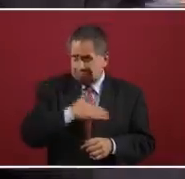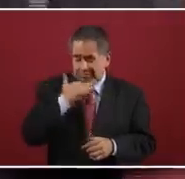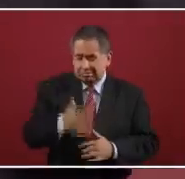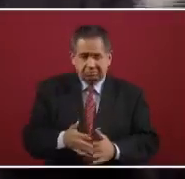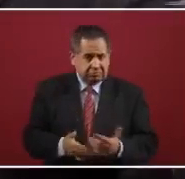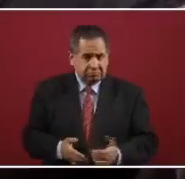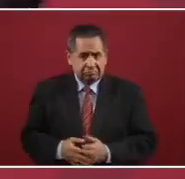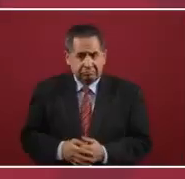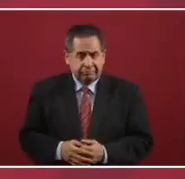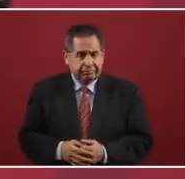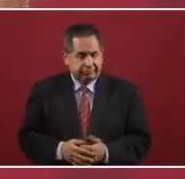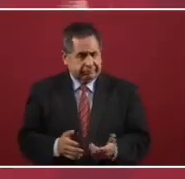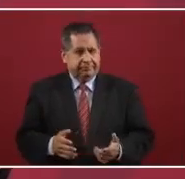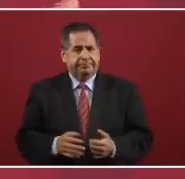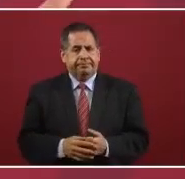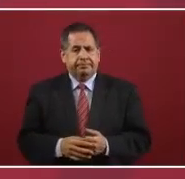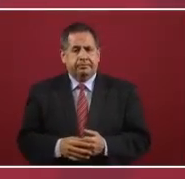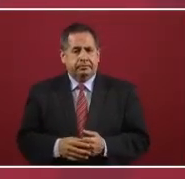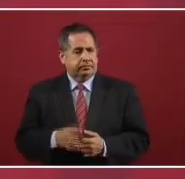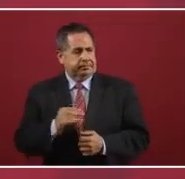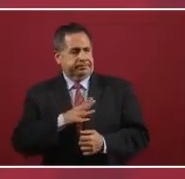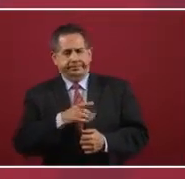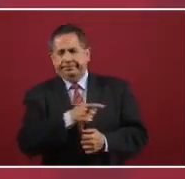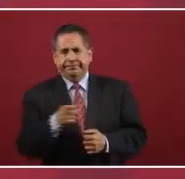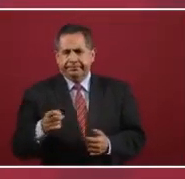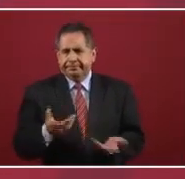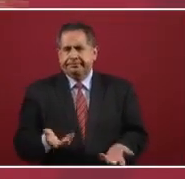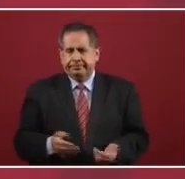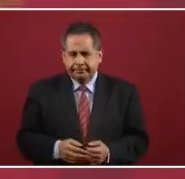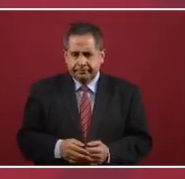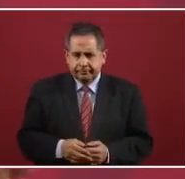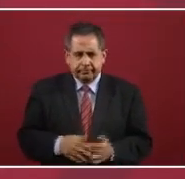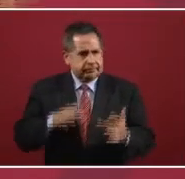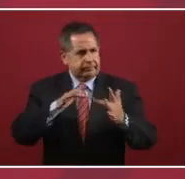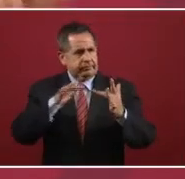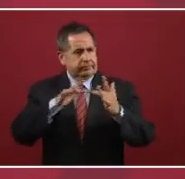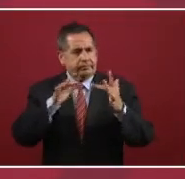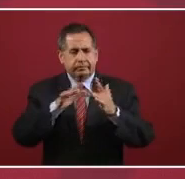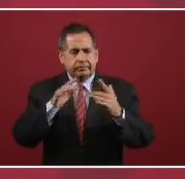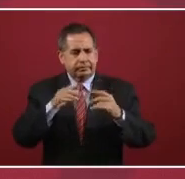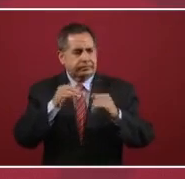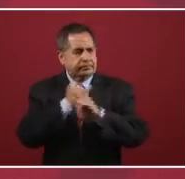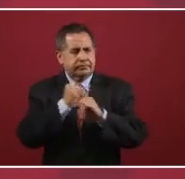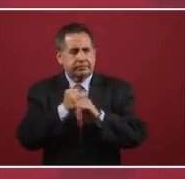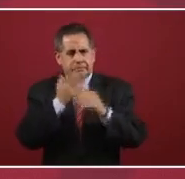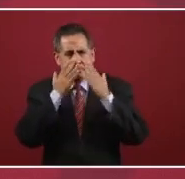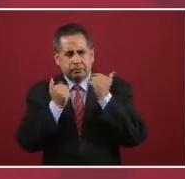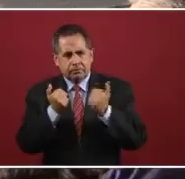Pues si no existe la red, si no hay comunicación,